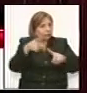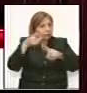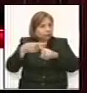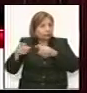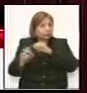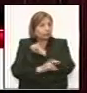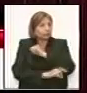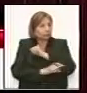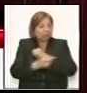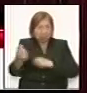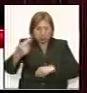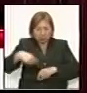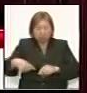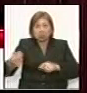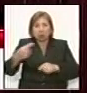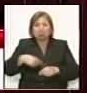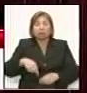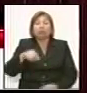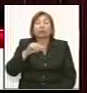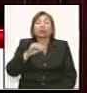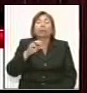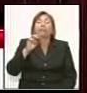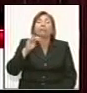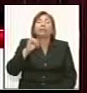Bueno, la inmigración